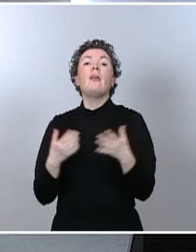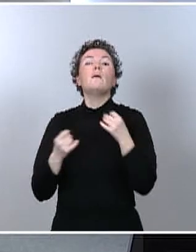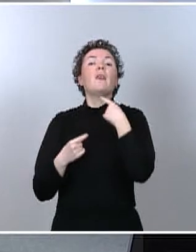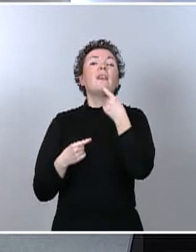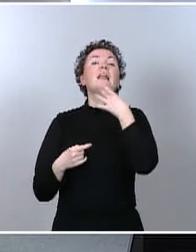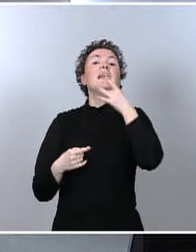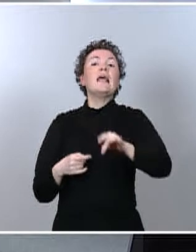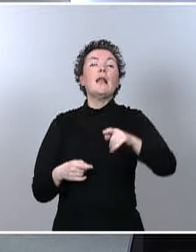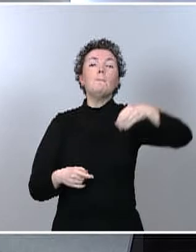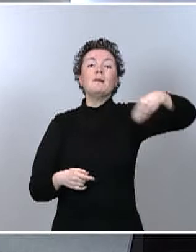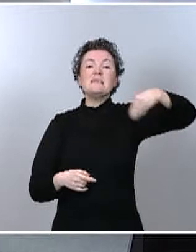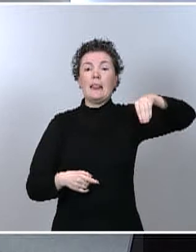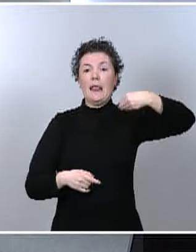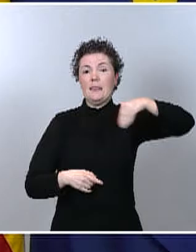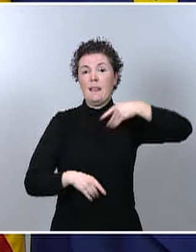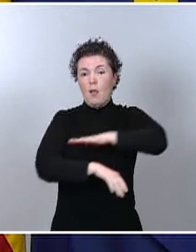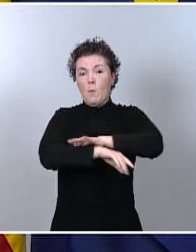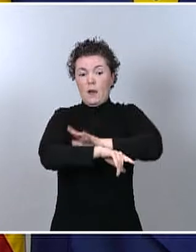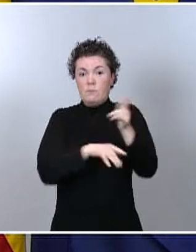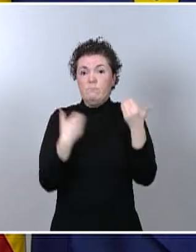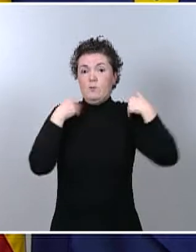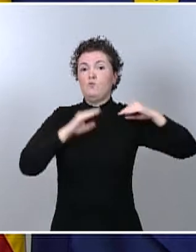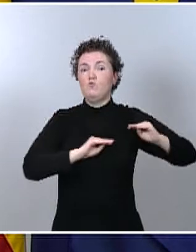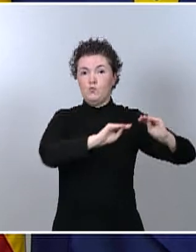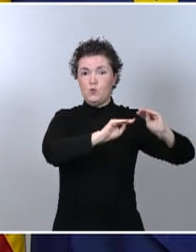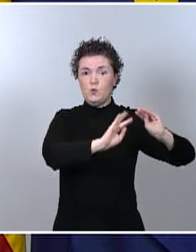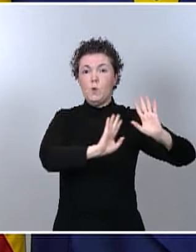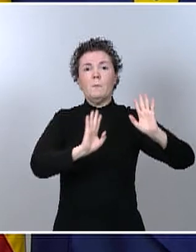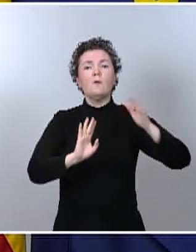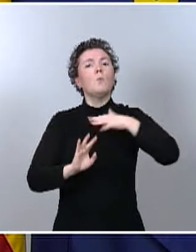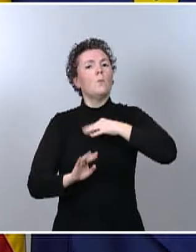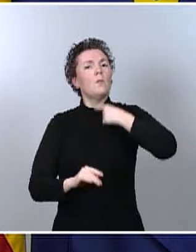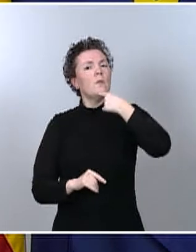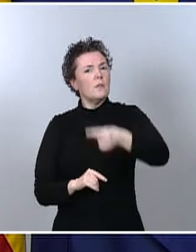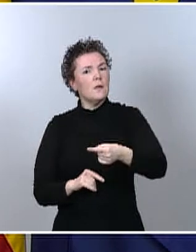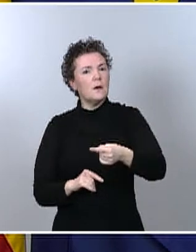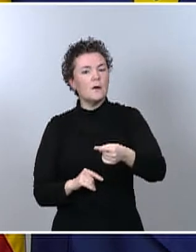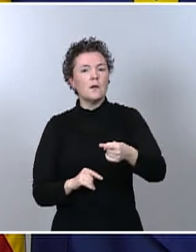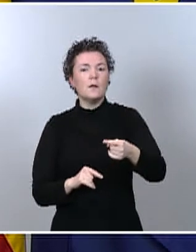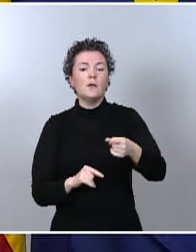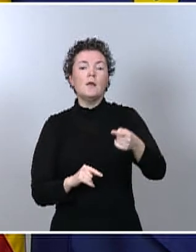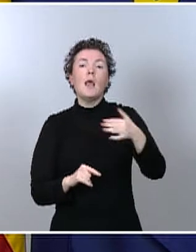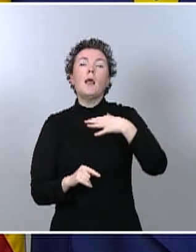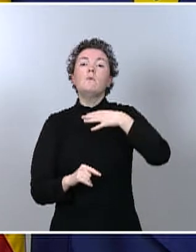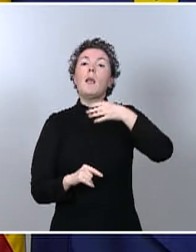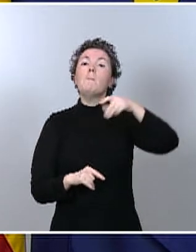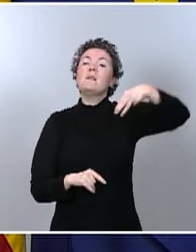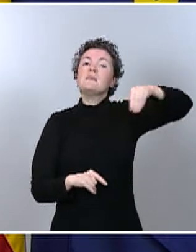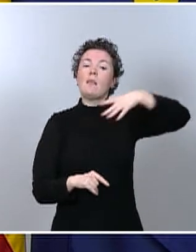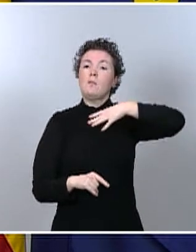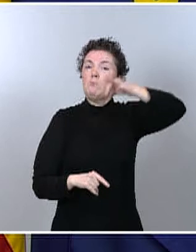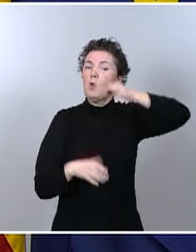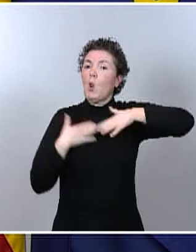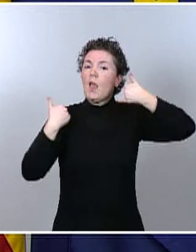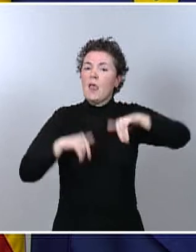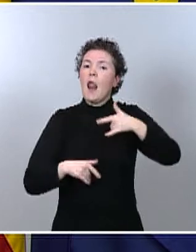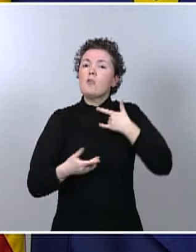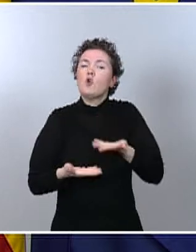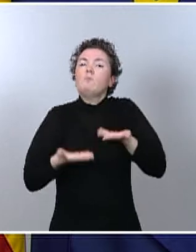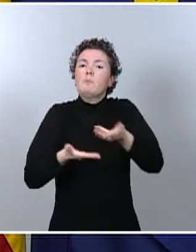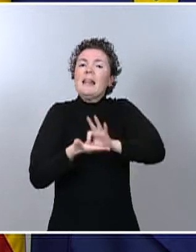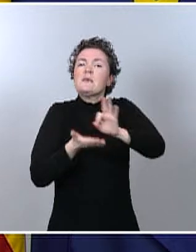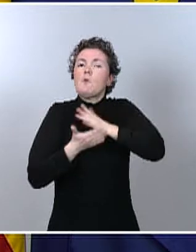sepa mi responsabilidad como ministro de Sanidad. Muchas gracias. En relación a la pregunta que me formula, le diré que quien